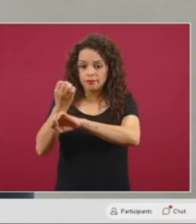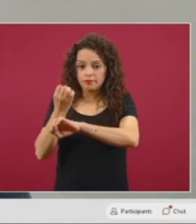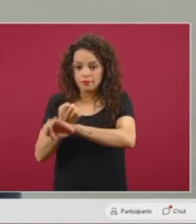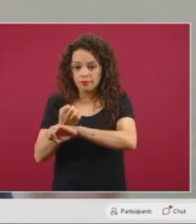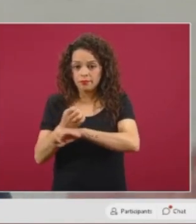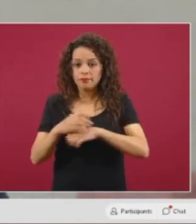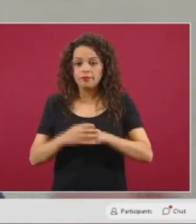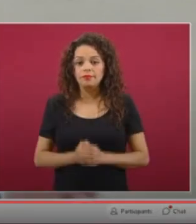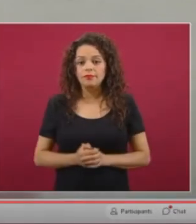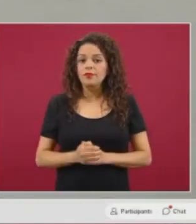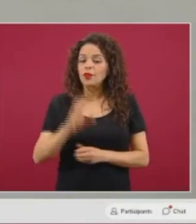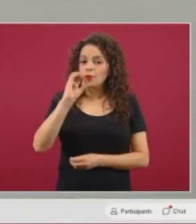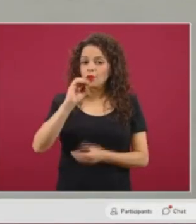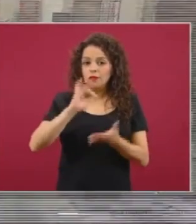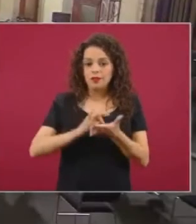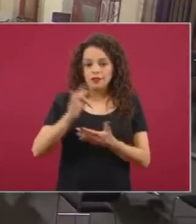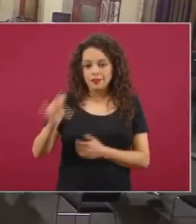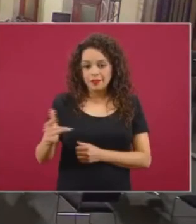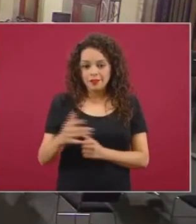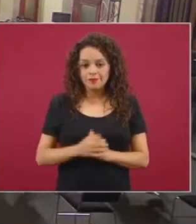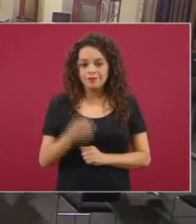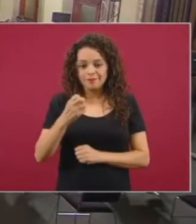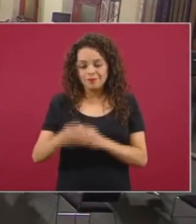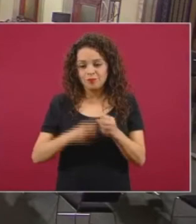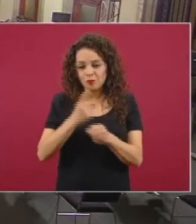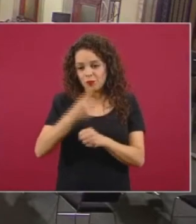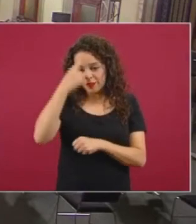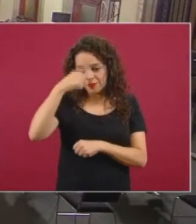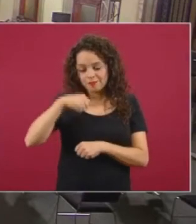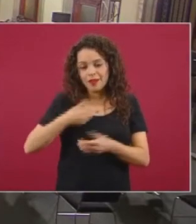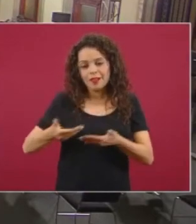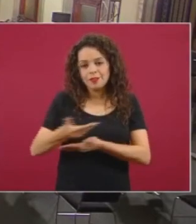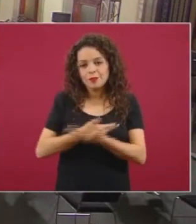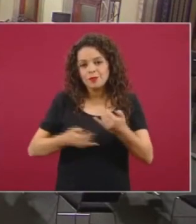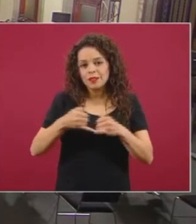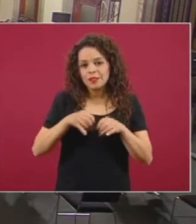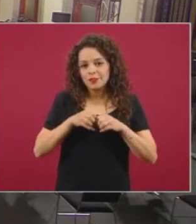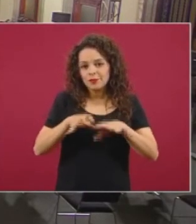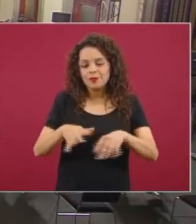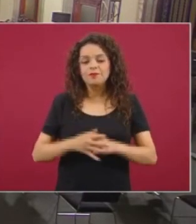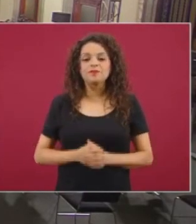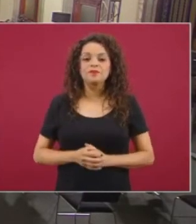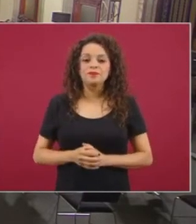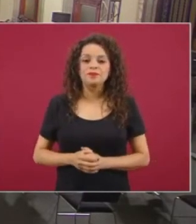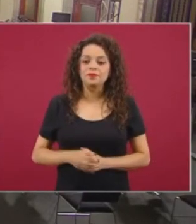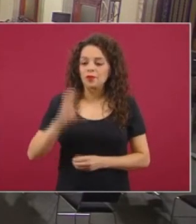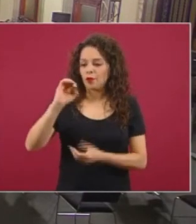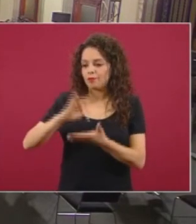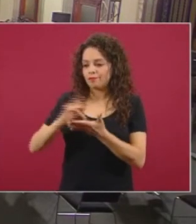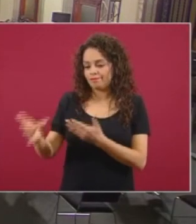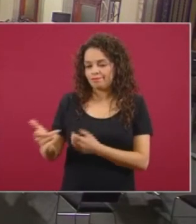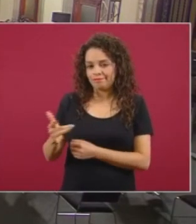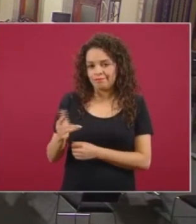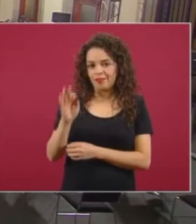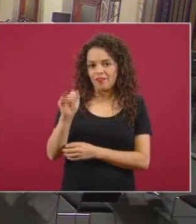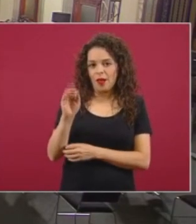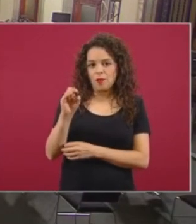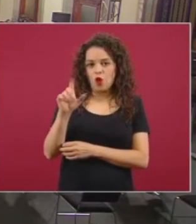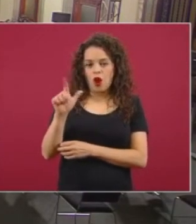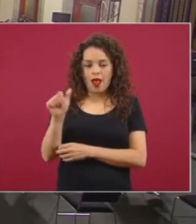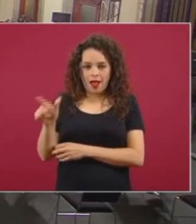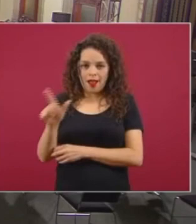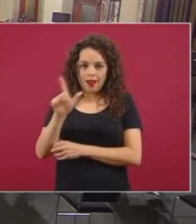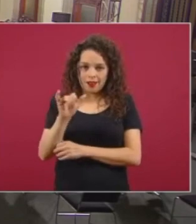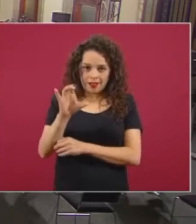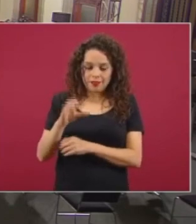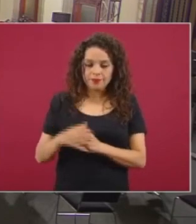sector salud. Muchas gracias por la oportunidad, doctor. Muchas gracias, licenciada Fabiola Doniz, titular de CONAVIM. Le damos la palabra a